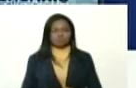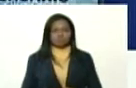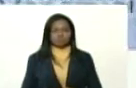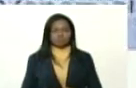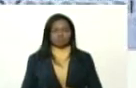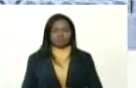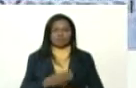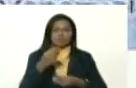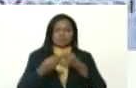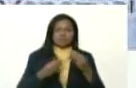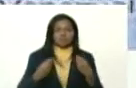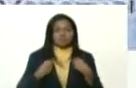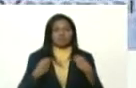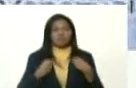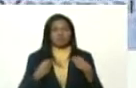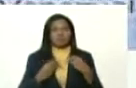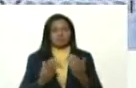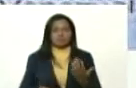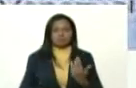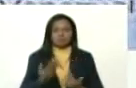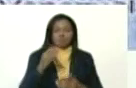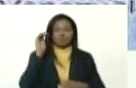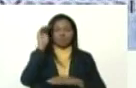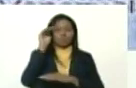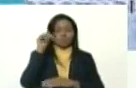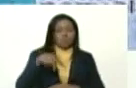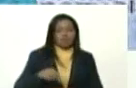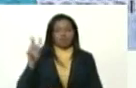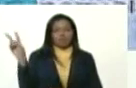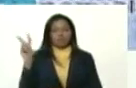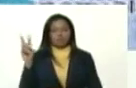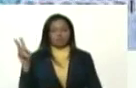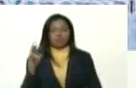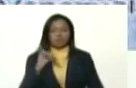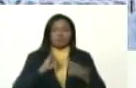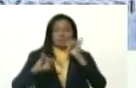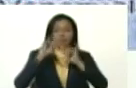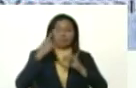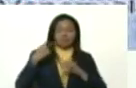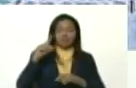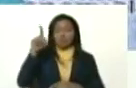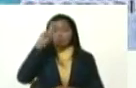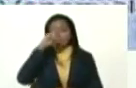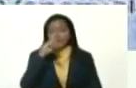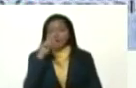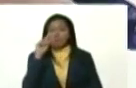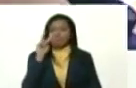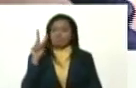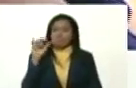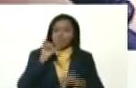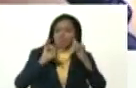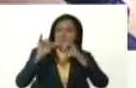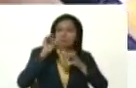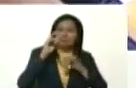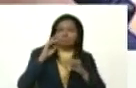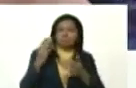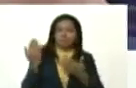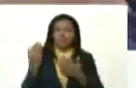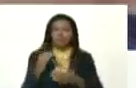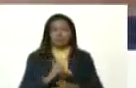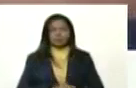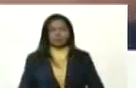creando la vida, levantando el futuro de Venezuela, porque ese niño que tiene 1 año ahí, ese bebé que ha